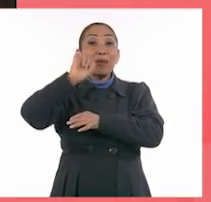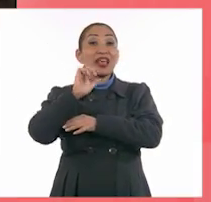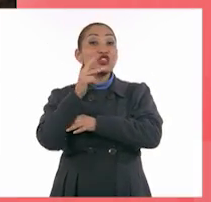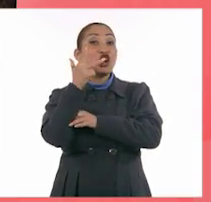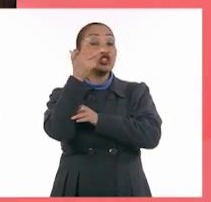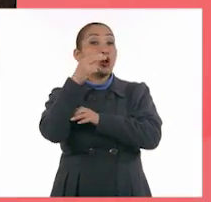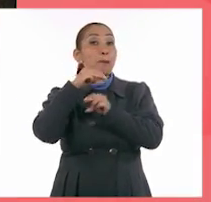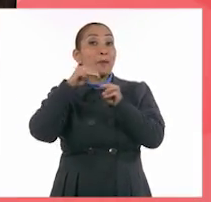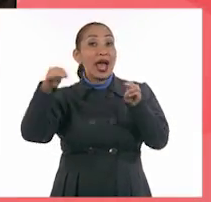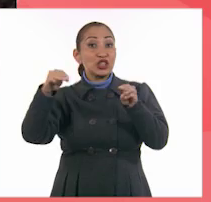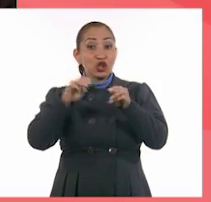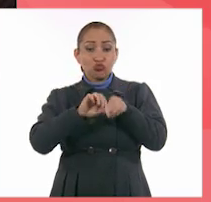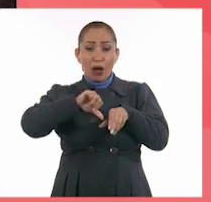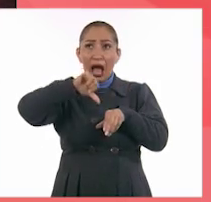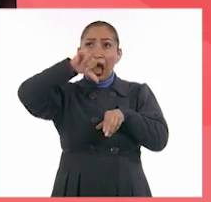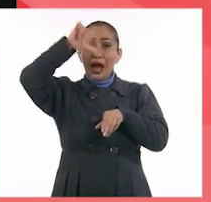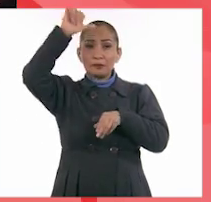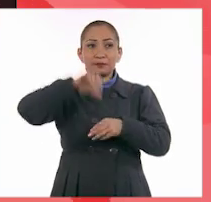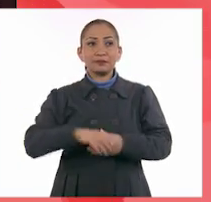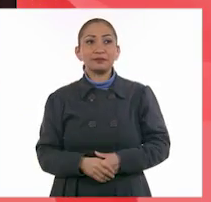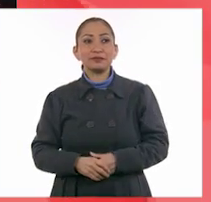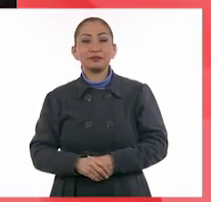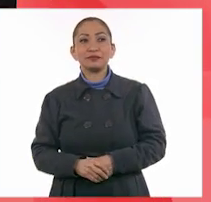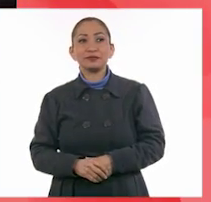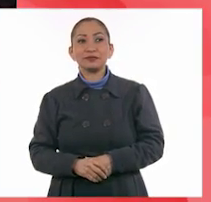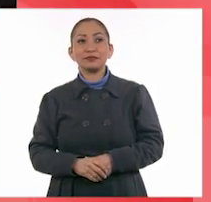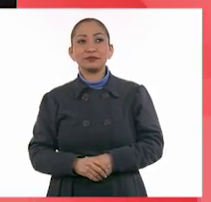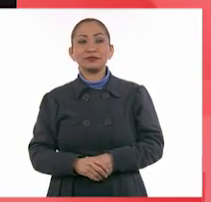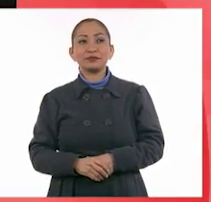28 metros sobre el nivel del mar.